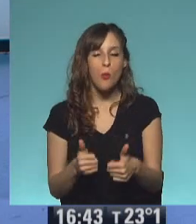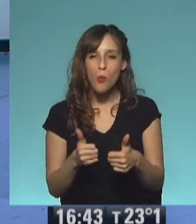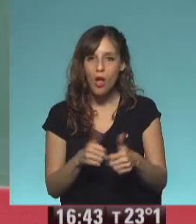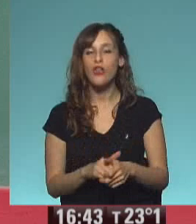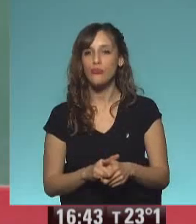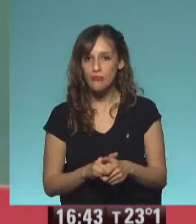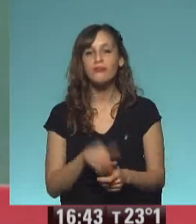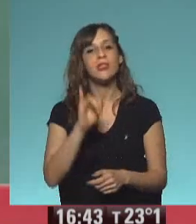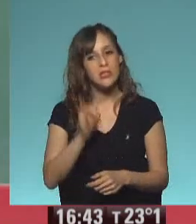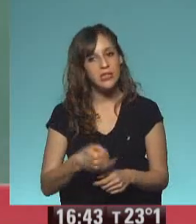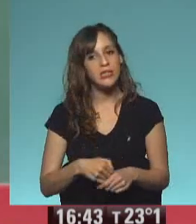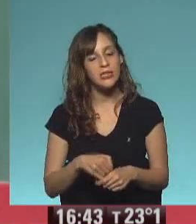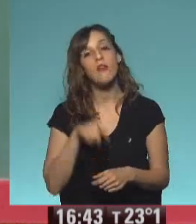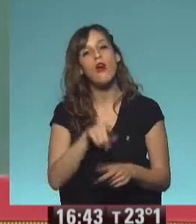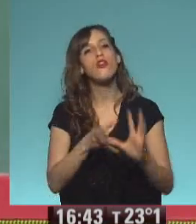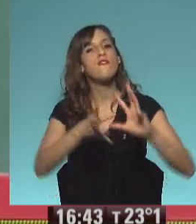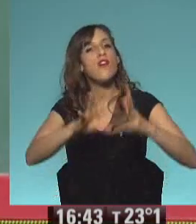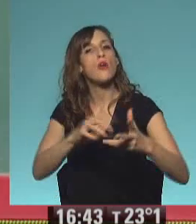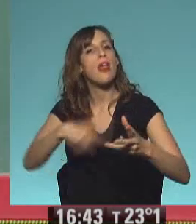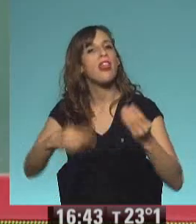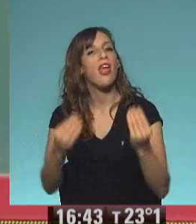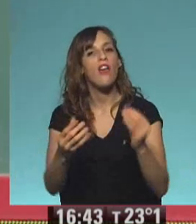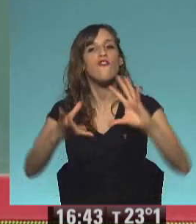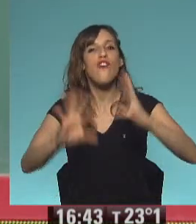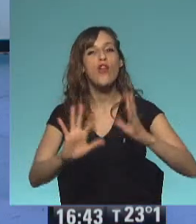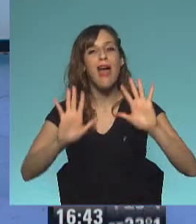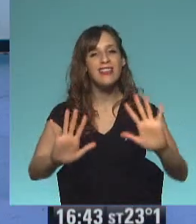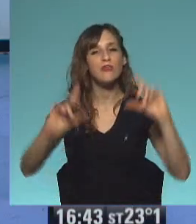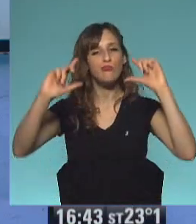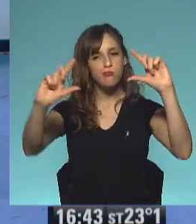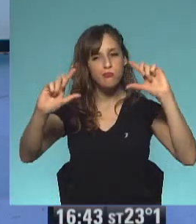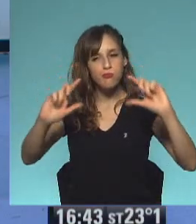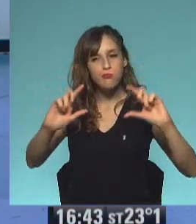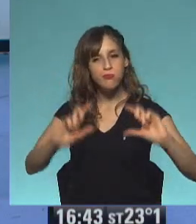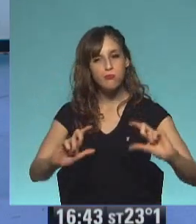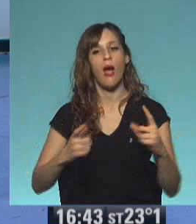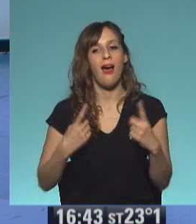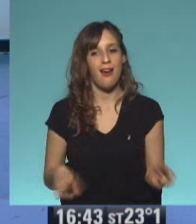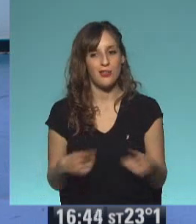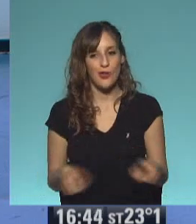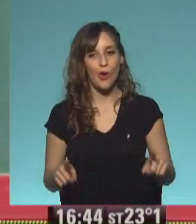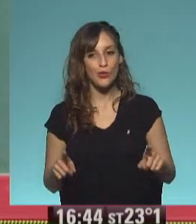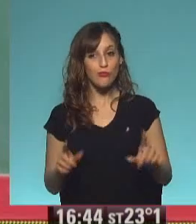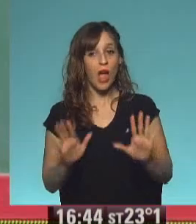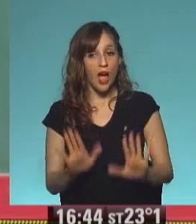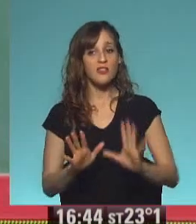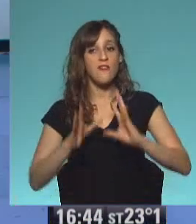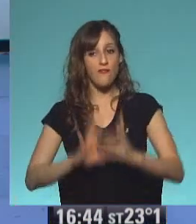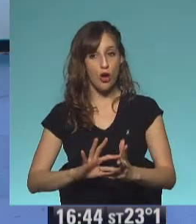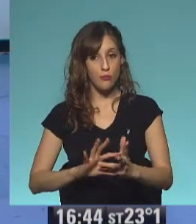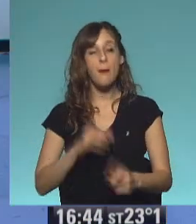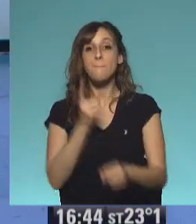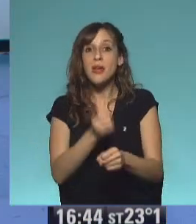formato aquella masa como la forma en que está distribuida digamos la estructura que en este caso empieza